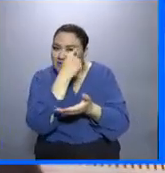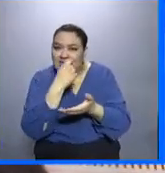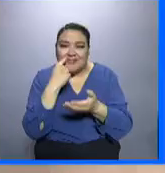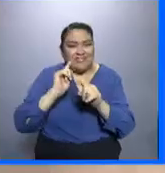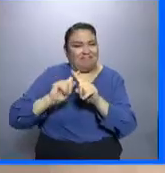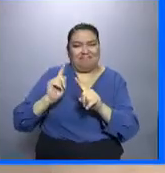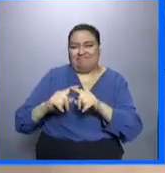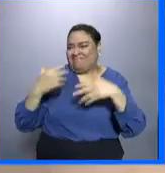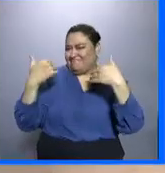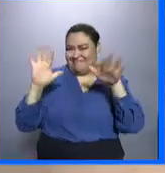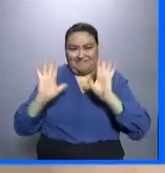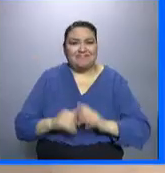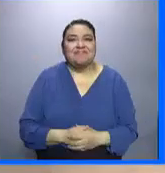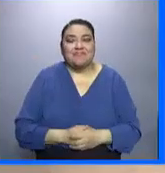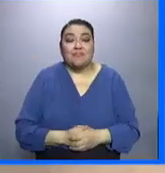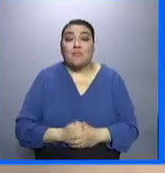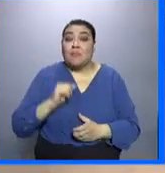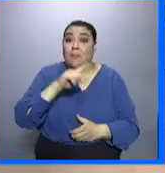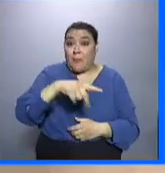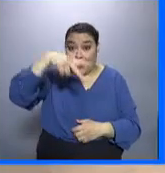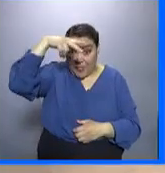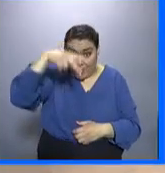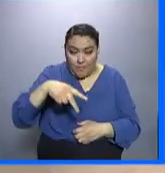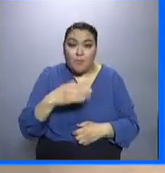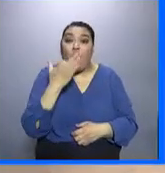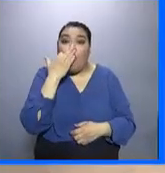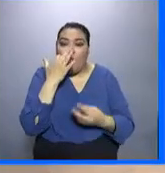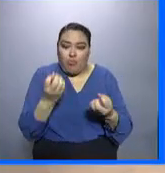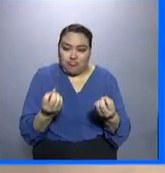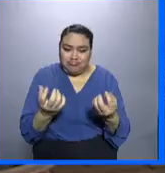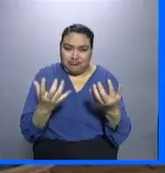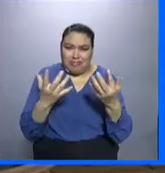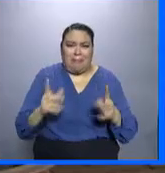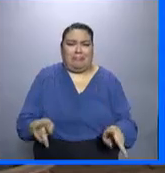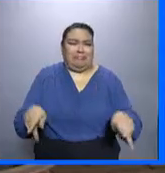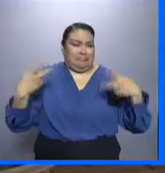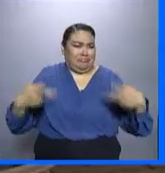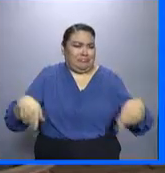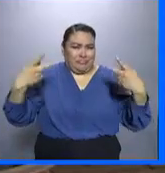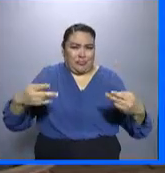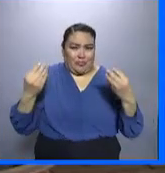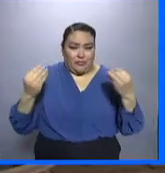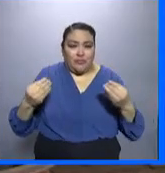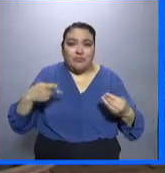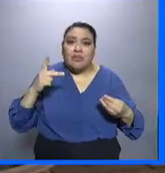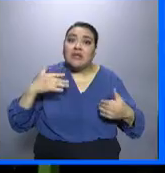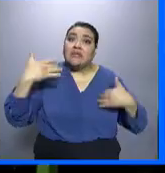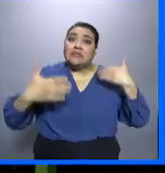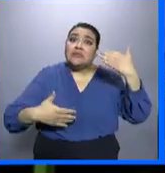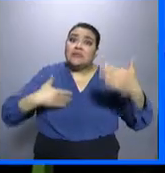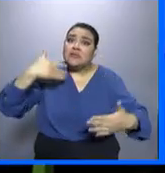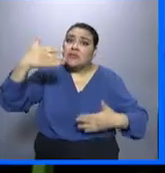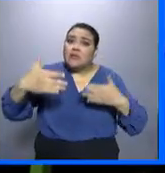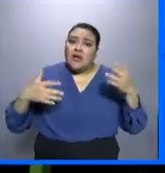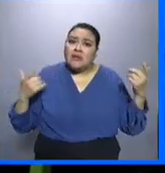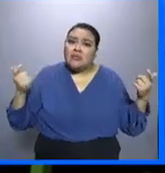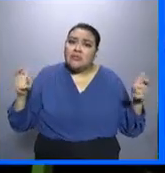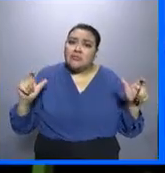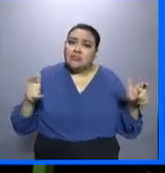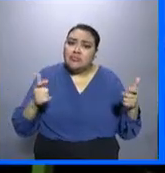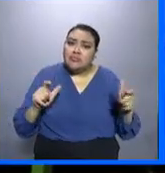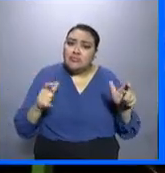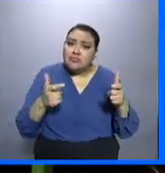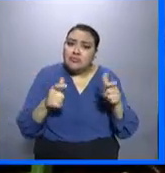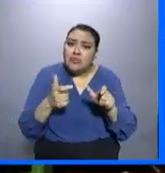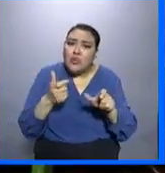otras cosas. La industria en México de esta flor era muy alta. Sin embargo, con el paso del tiempo fue decreciendo hasta